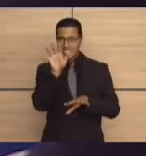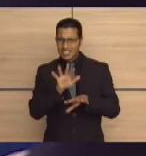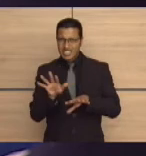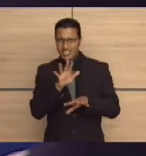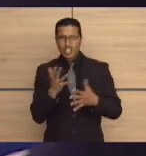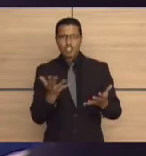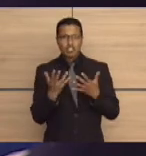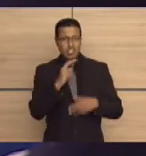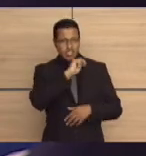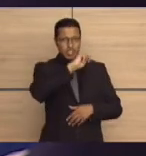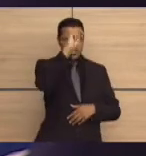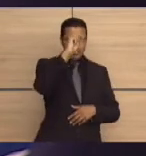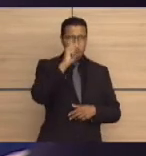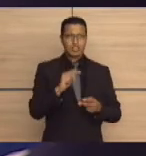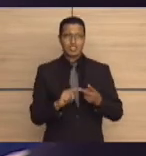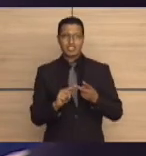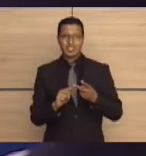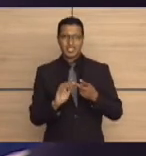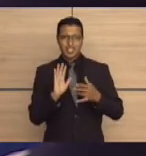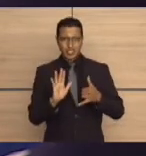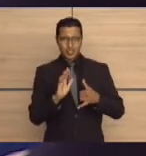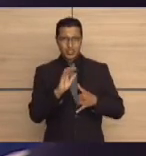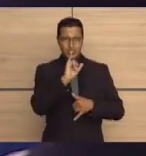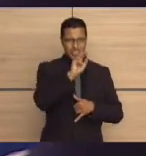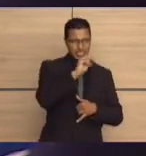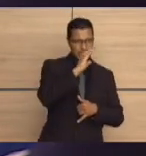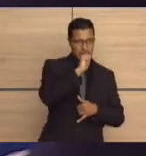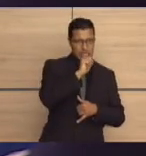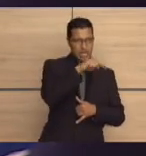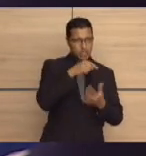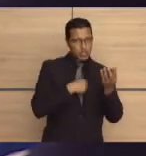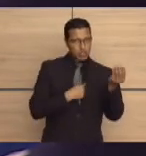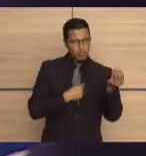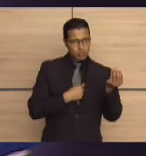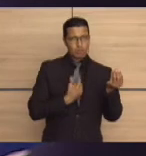confines de norte del mundo de los Inca,